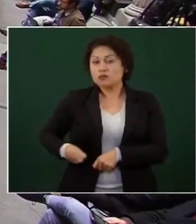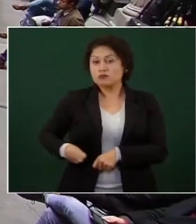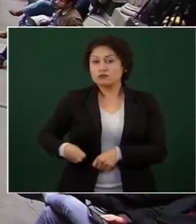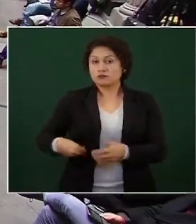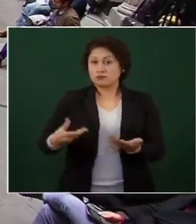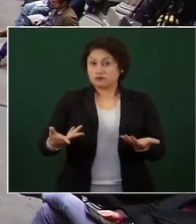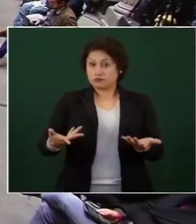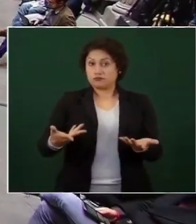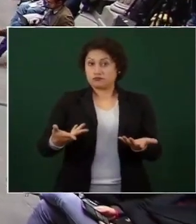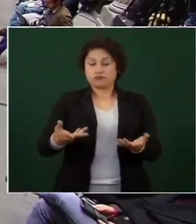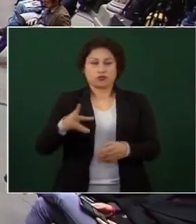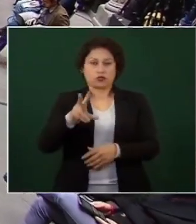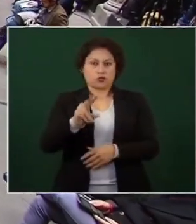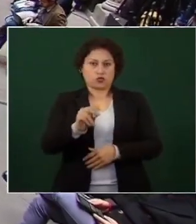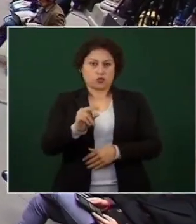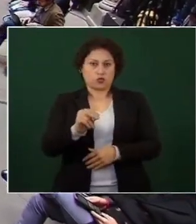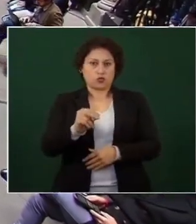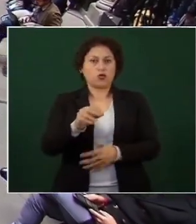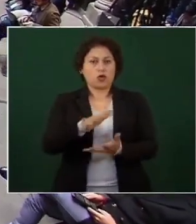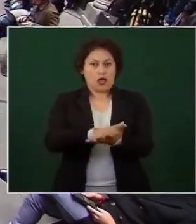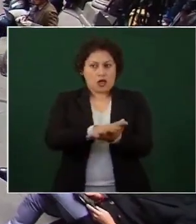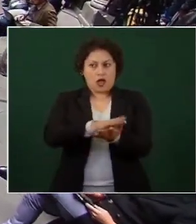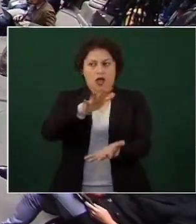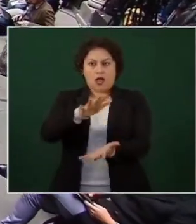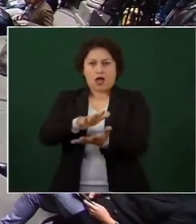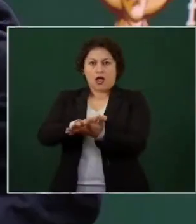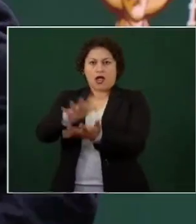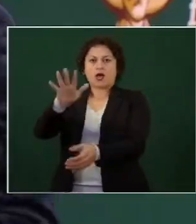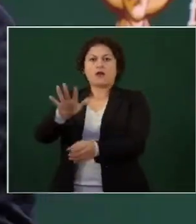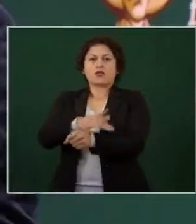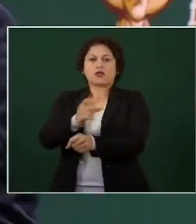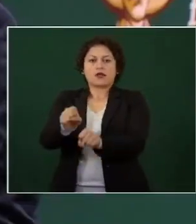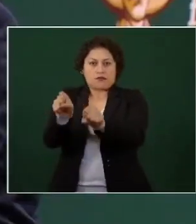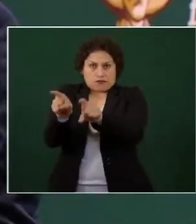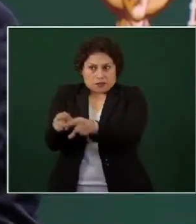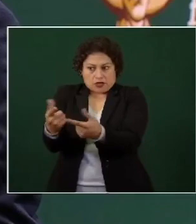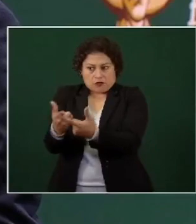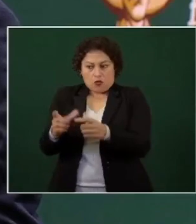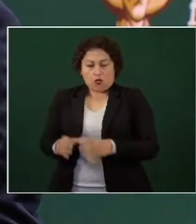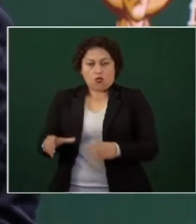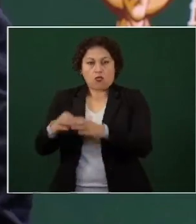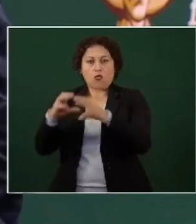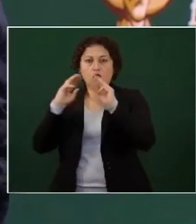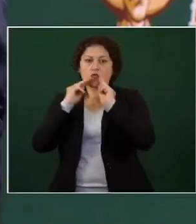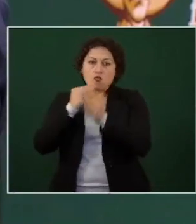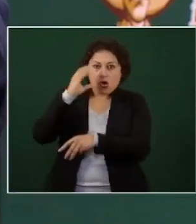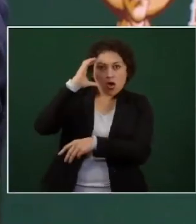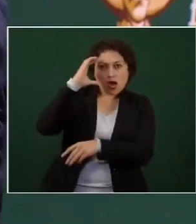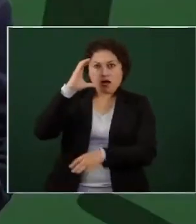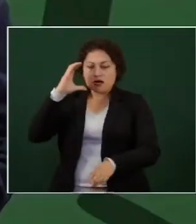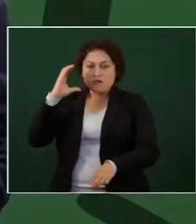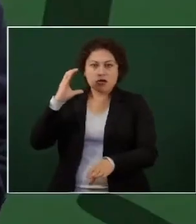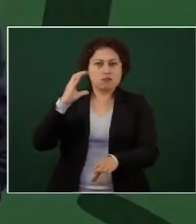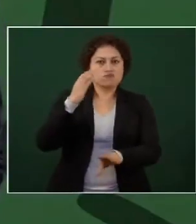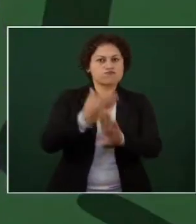la mayoría de los casos por la actuación de las bandas. Y miren